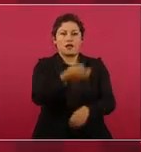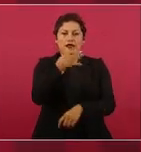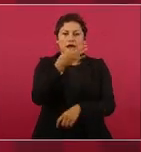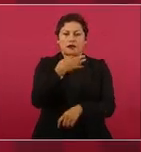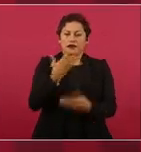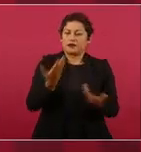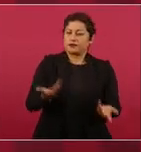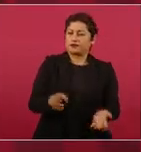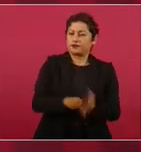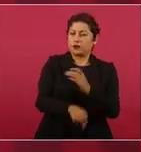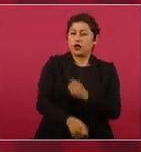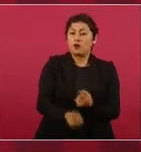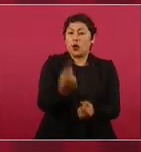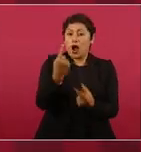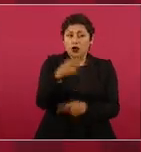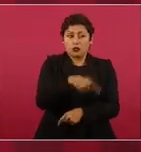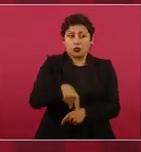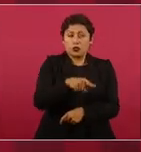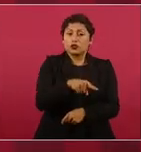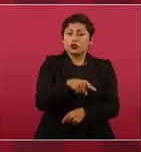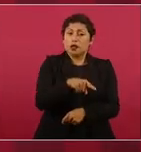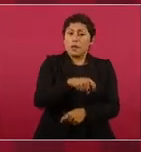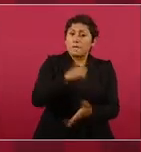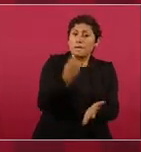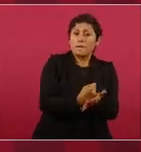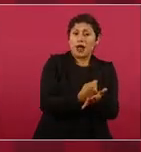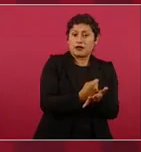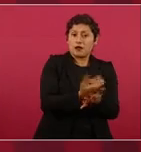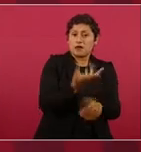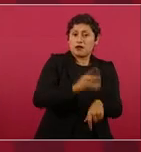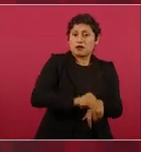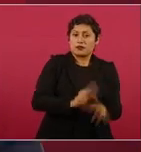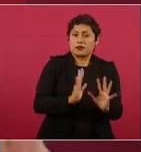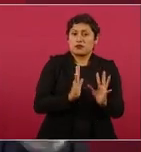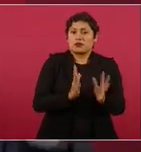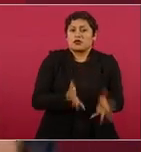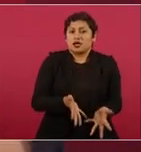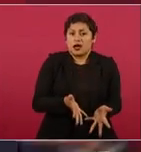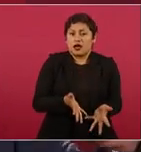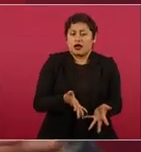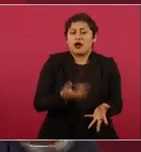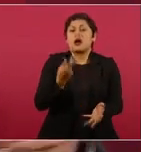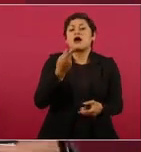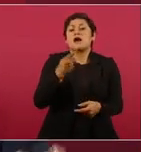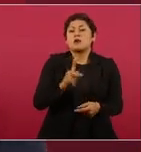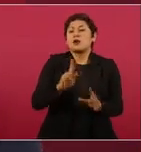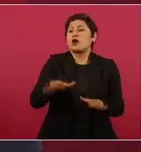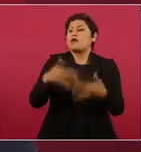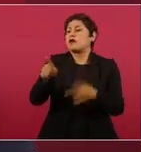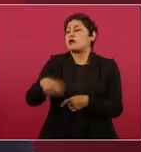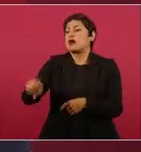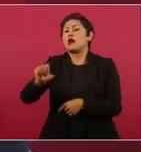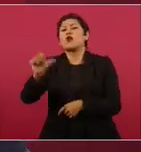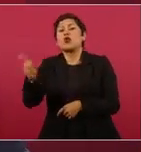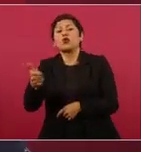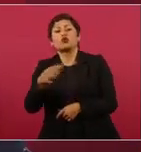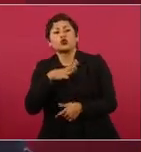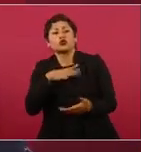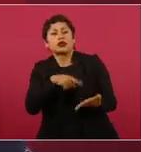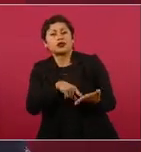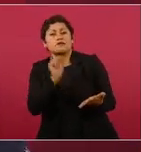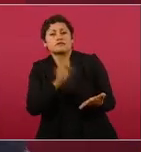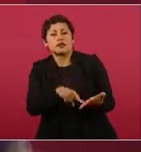tienen patente, que tienen un posible consumo y que, ejerciendo múltiples mecanismos de